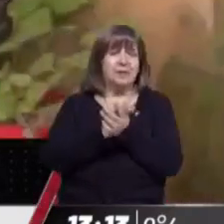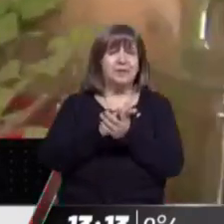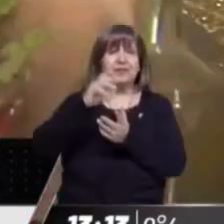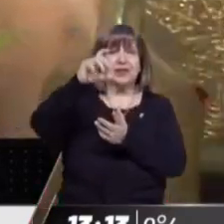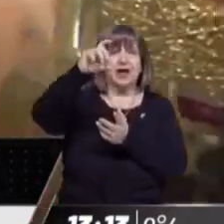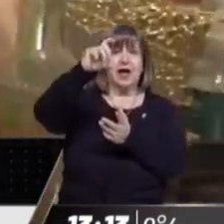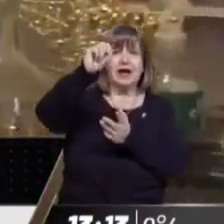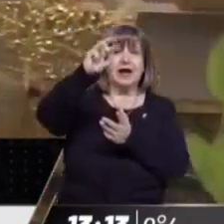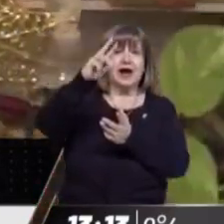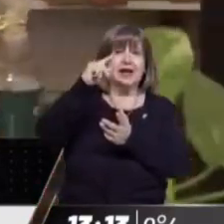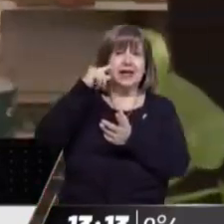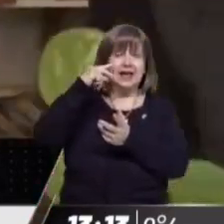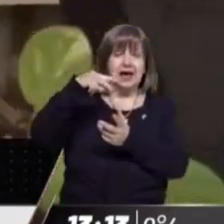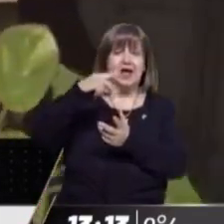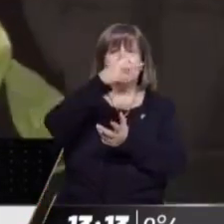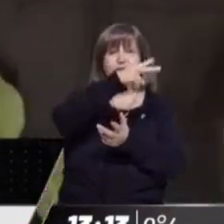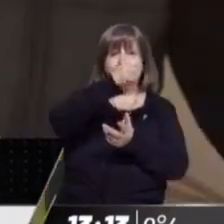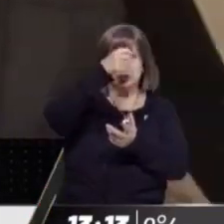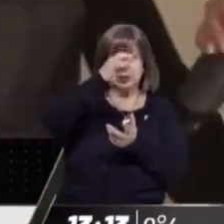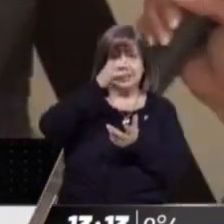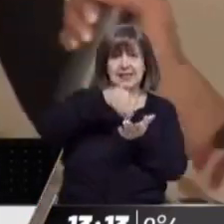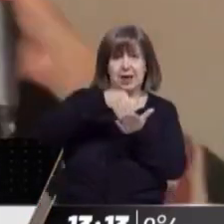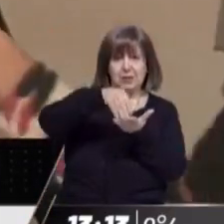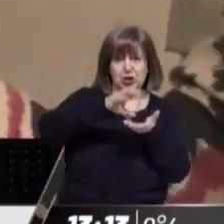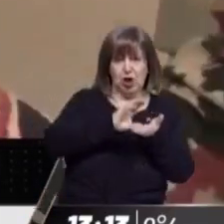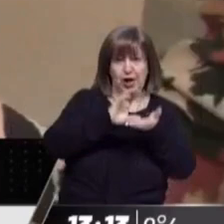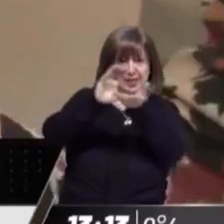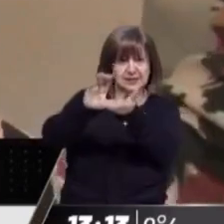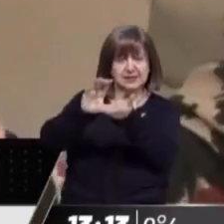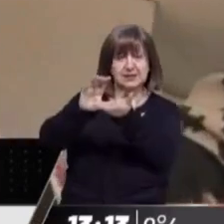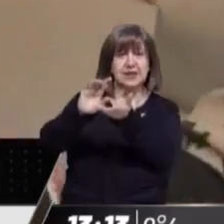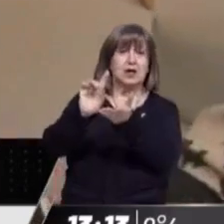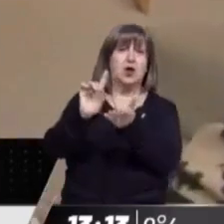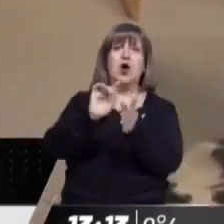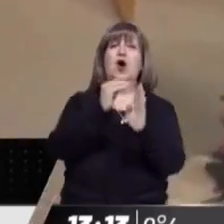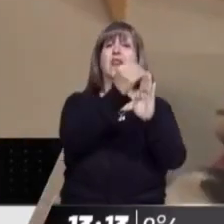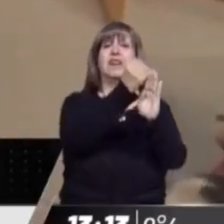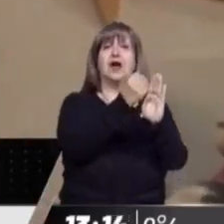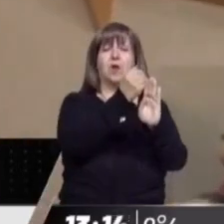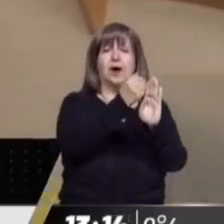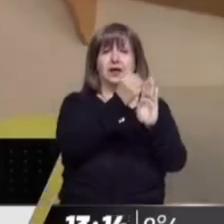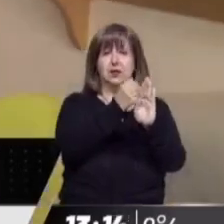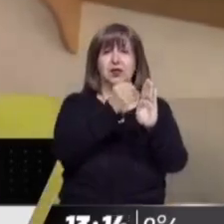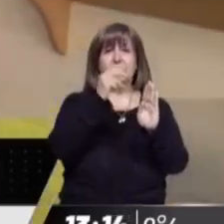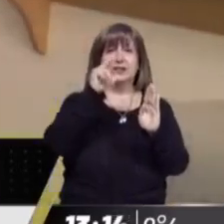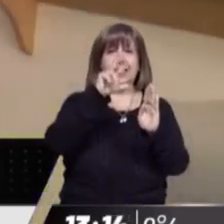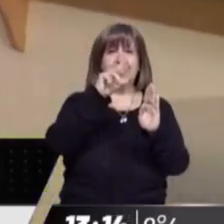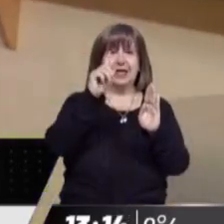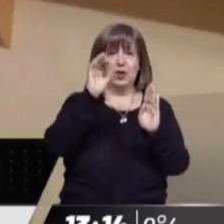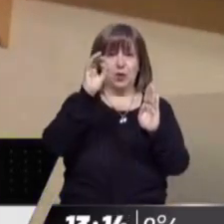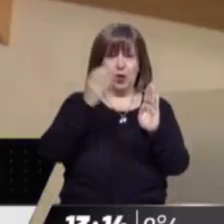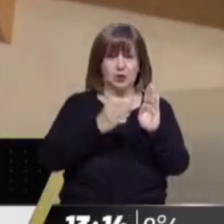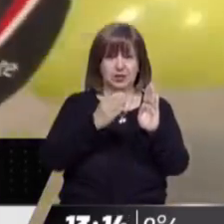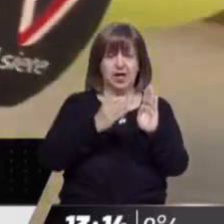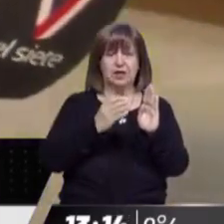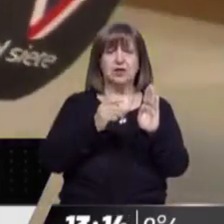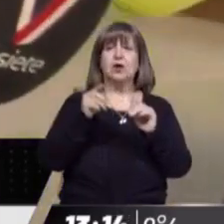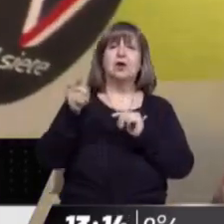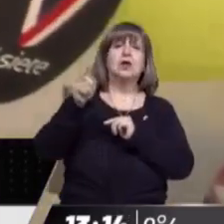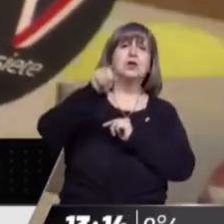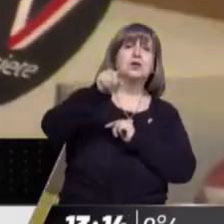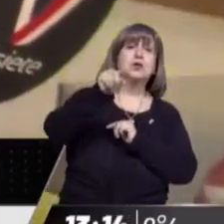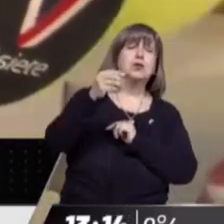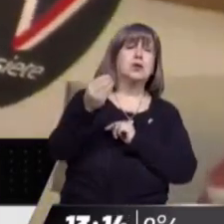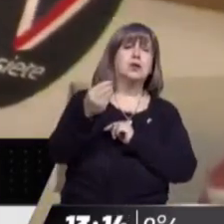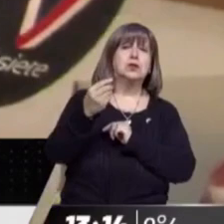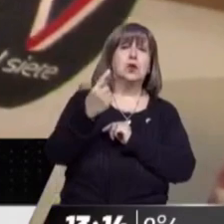pagan el total, porque entiendo se les descuentan impuestos. Sí, le hacen un descuento del 31%. 31%. ¿Y a ustedes les